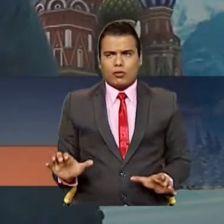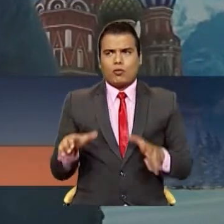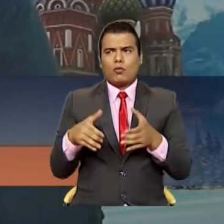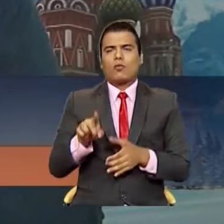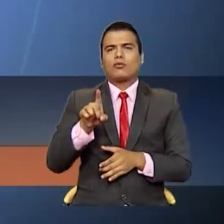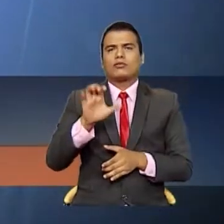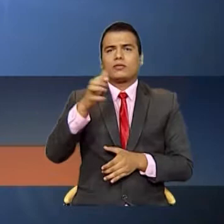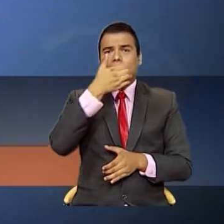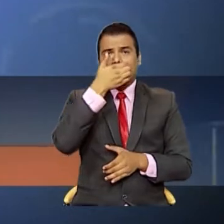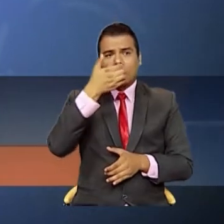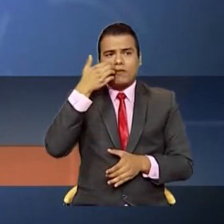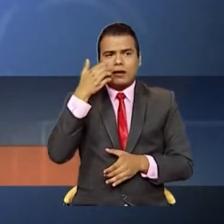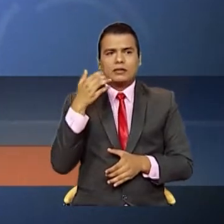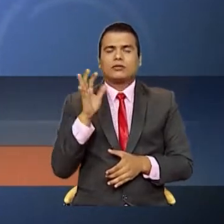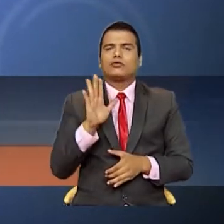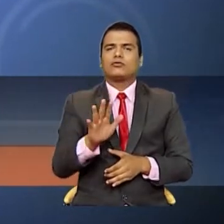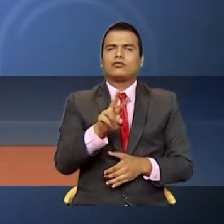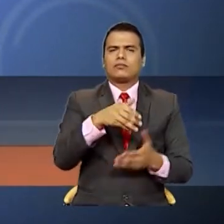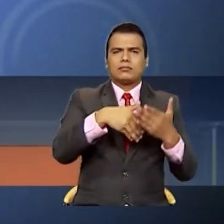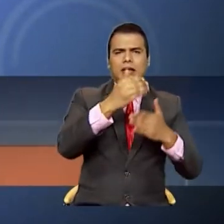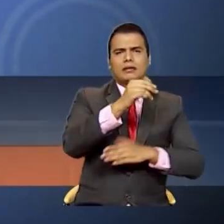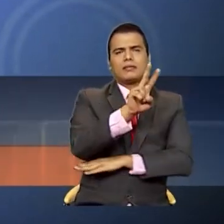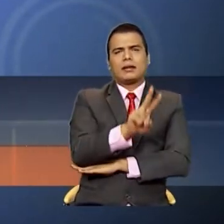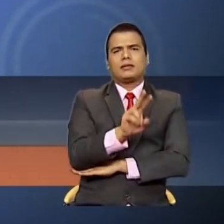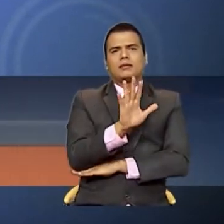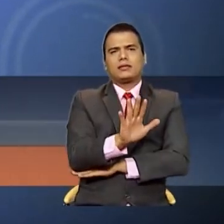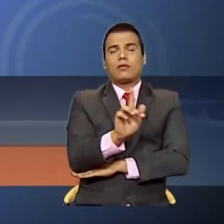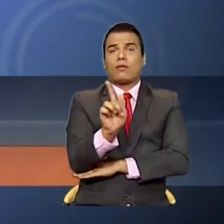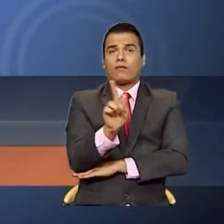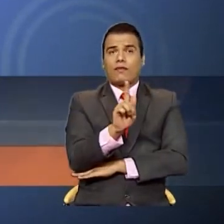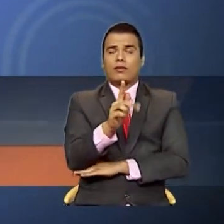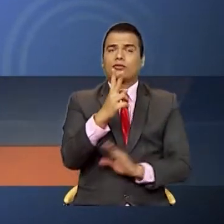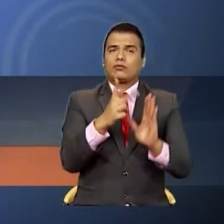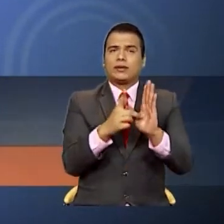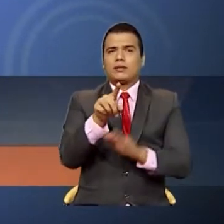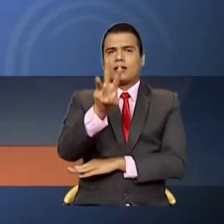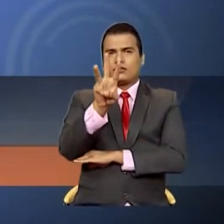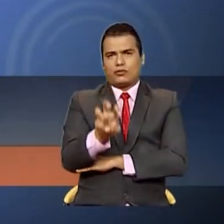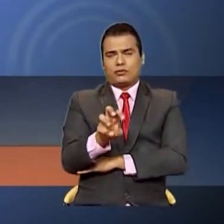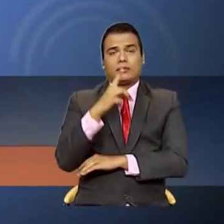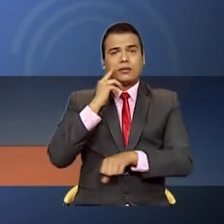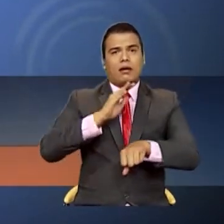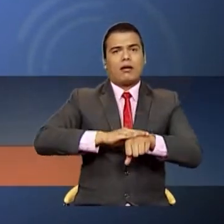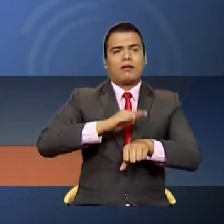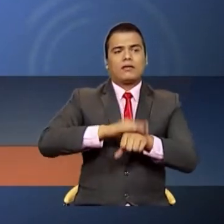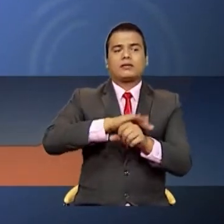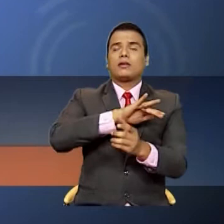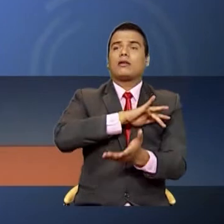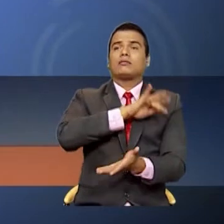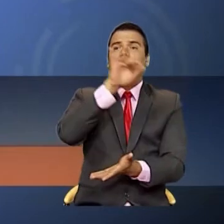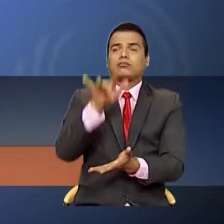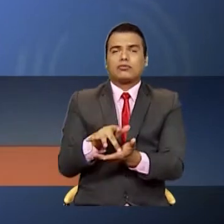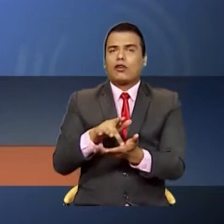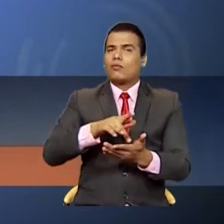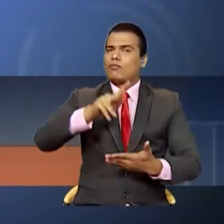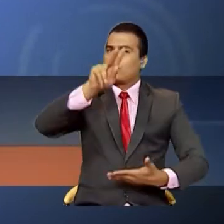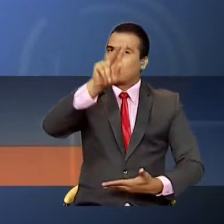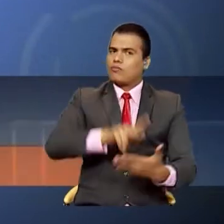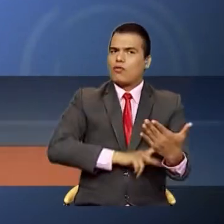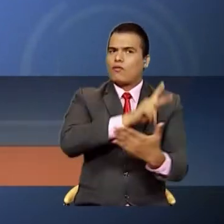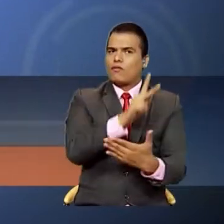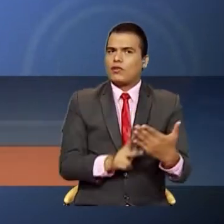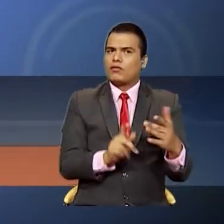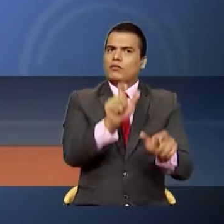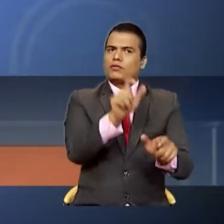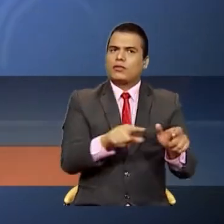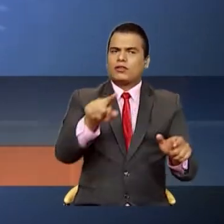las FARC a partir del 25 de febrero del 2018 prohíbe el tránsito de personas extrañas